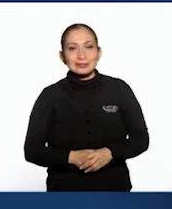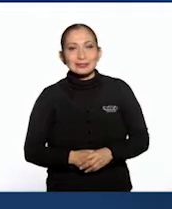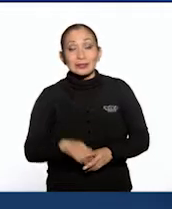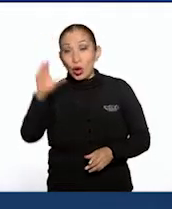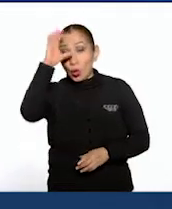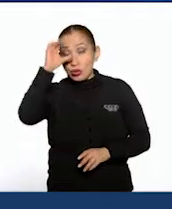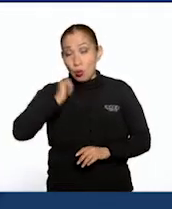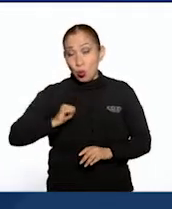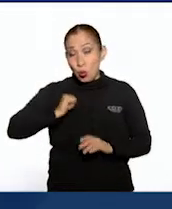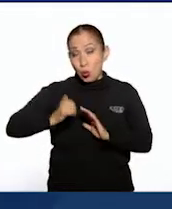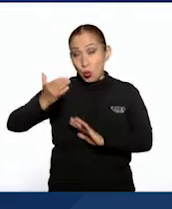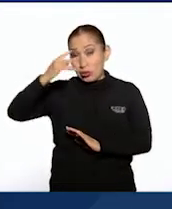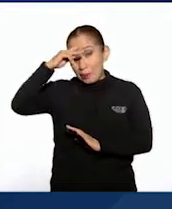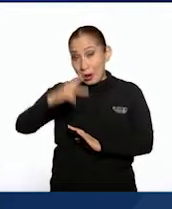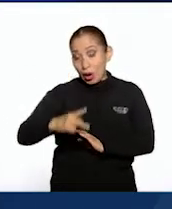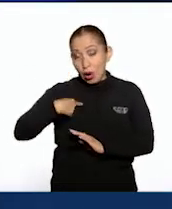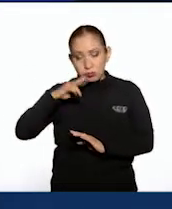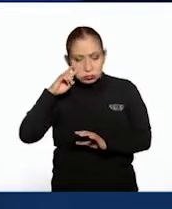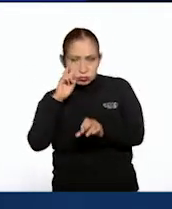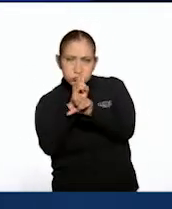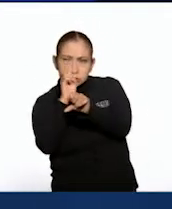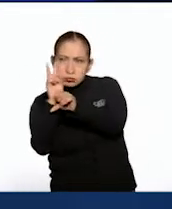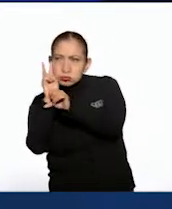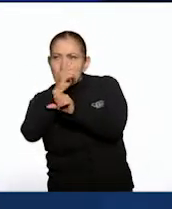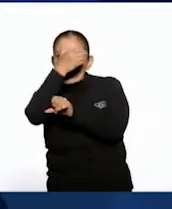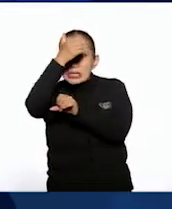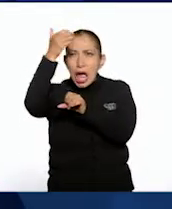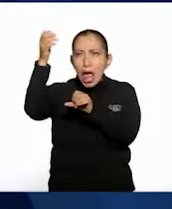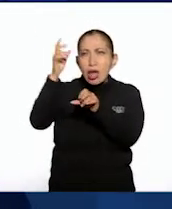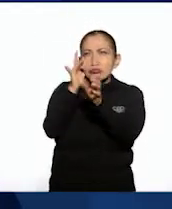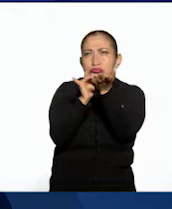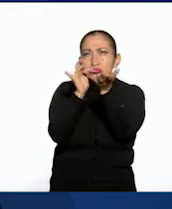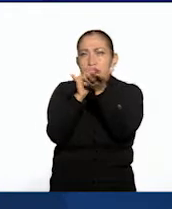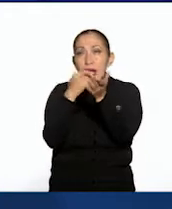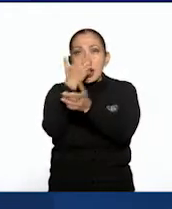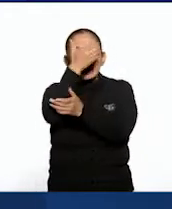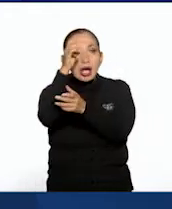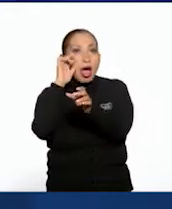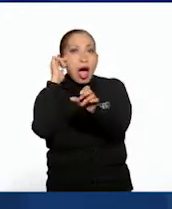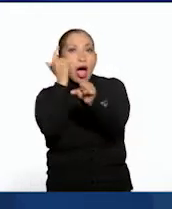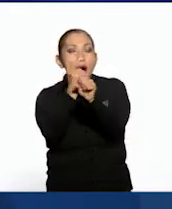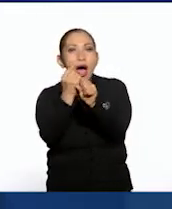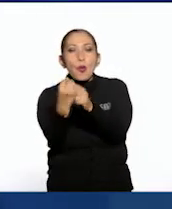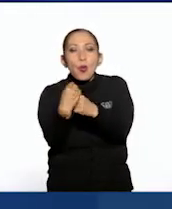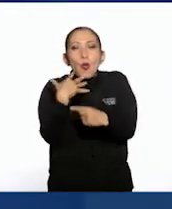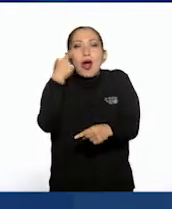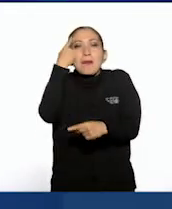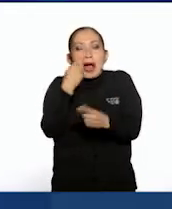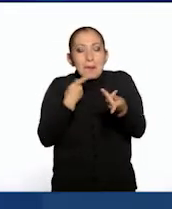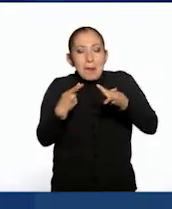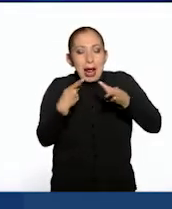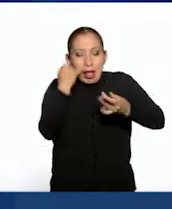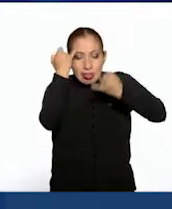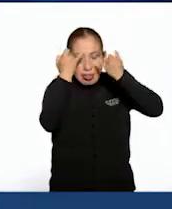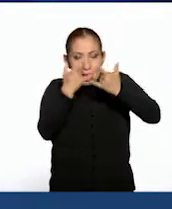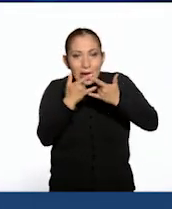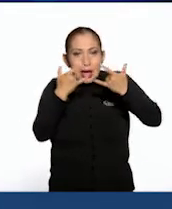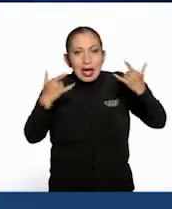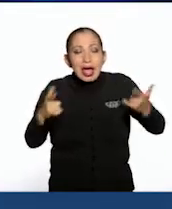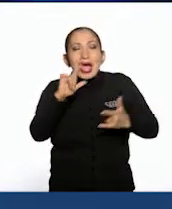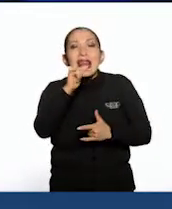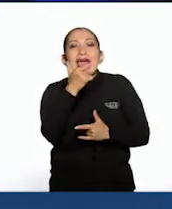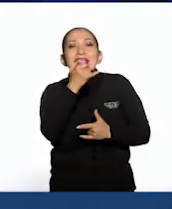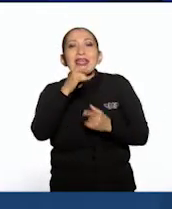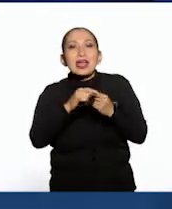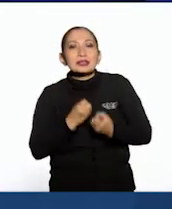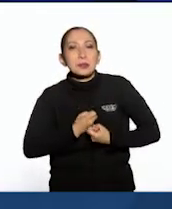Las culturas prehispánicas fueron grandes observadoras de los astros. En el cielo encontraron la inspiración para elaborar mitos, leyendas